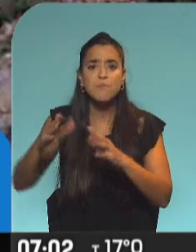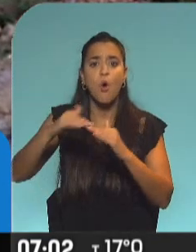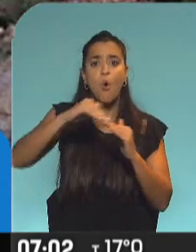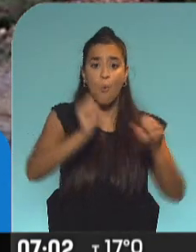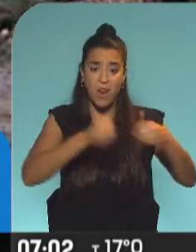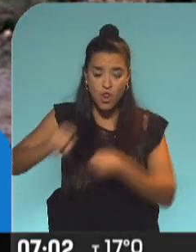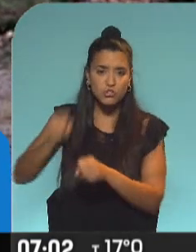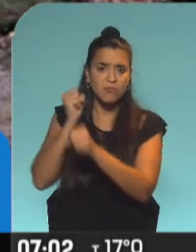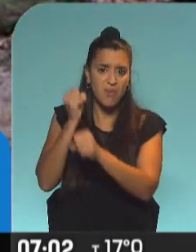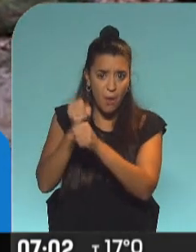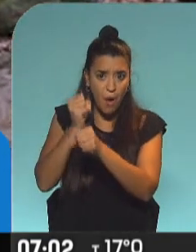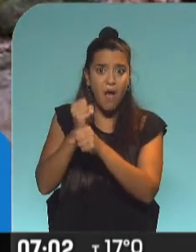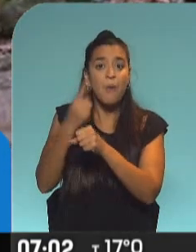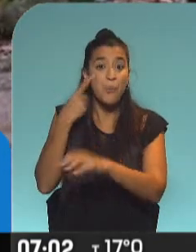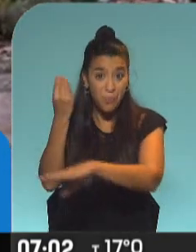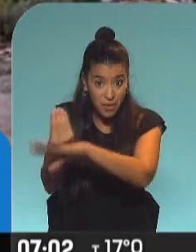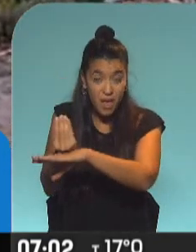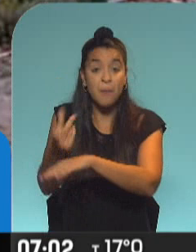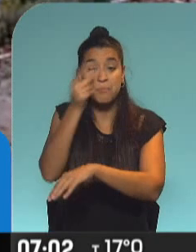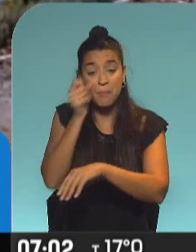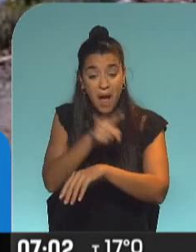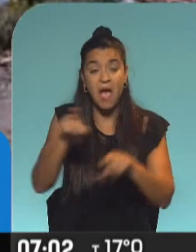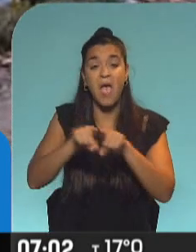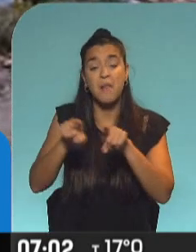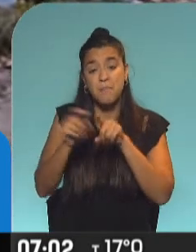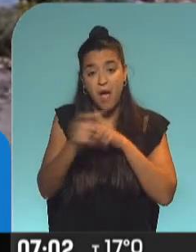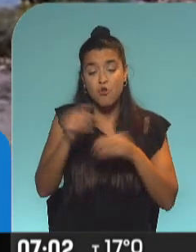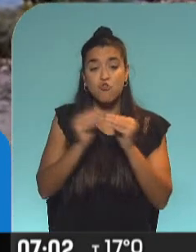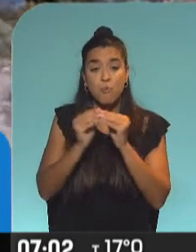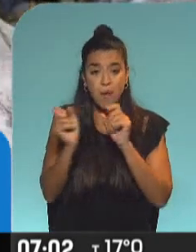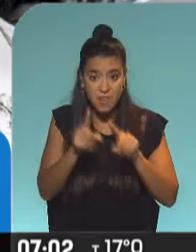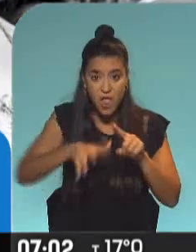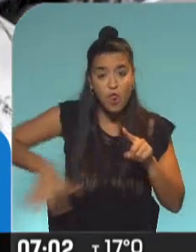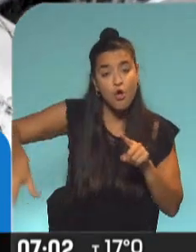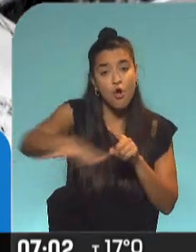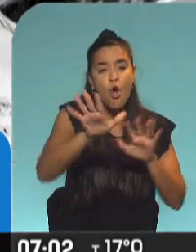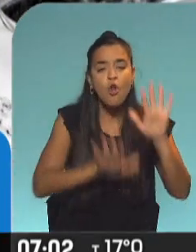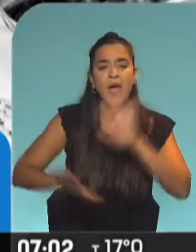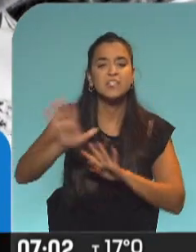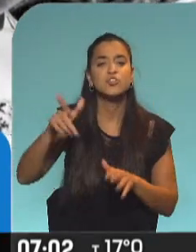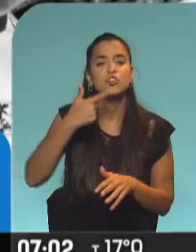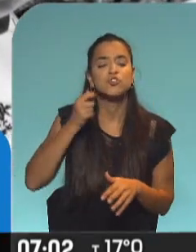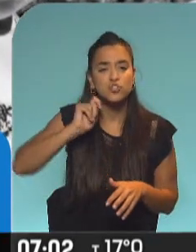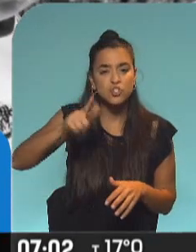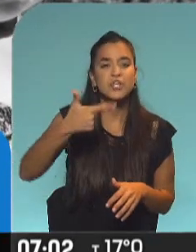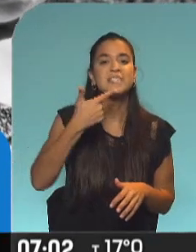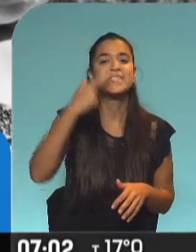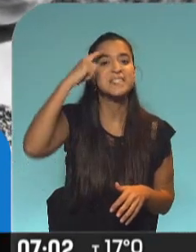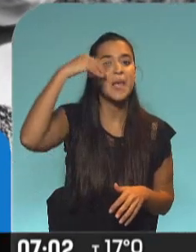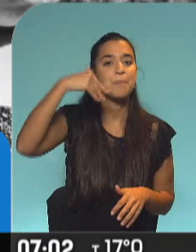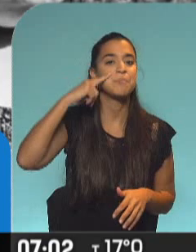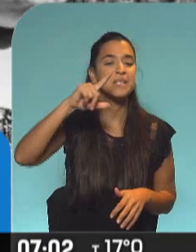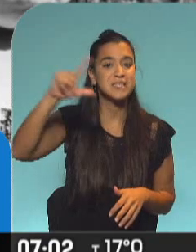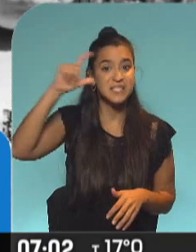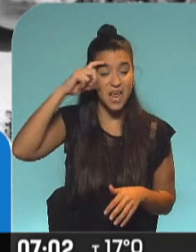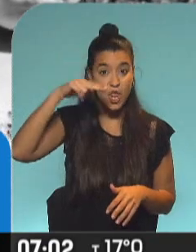y trabajaba Rafael Nahuel, sus padres, hermanos y compañeros del semillero, la organización social en la que hacía